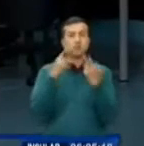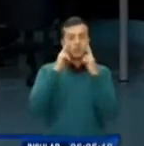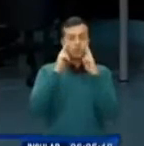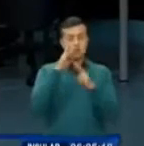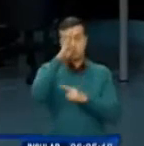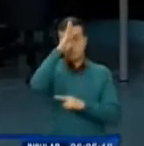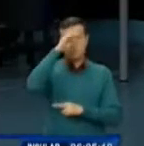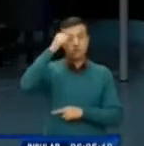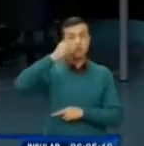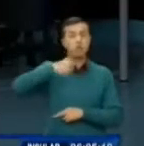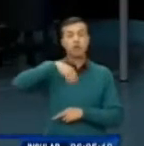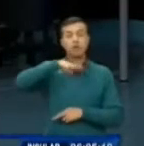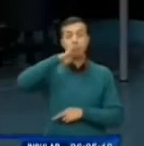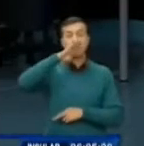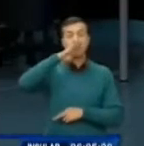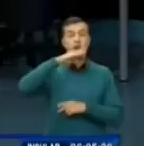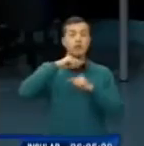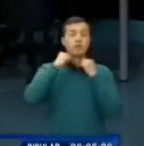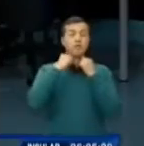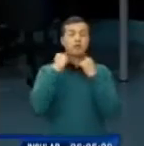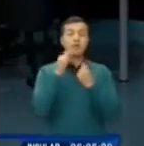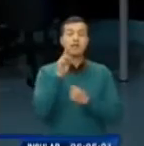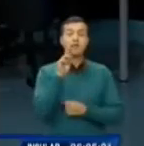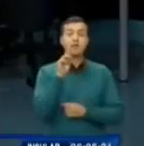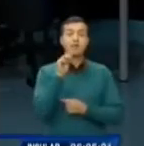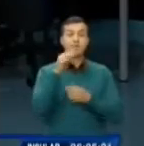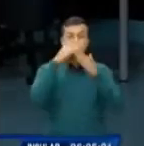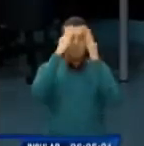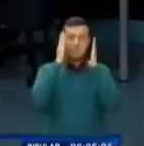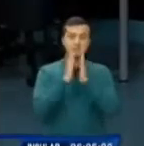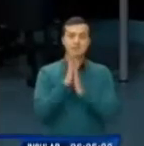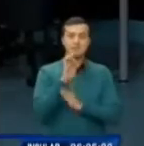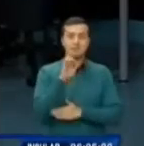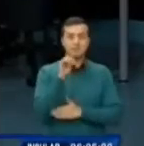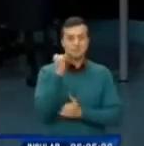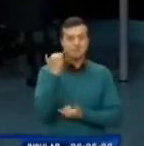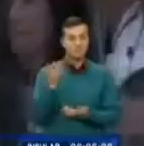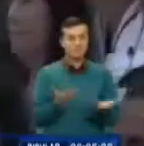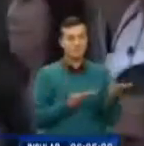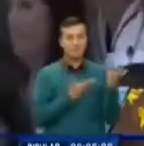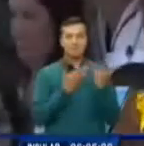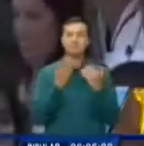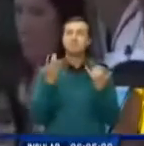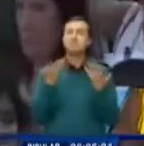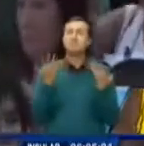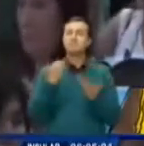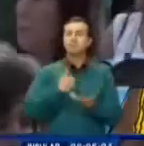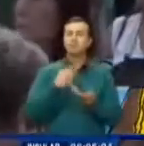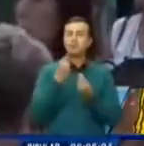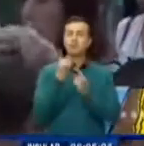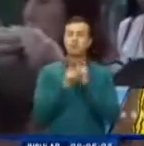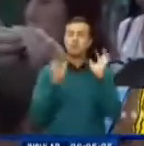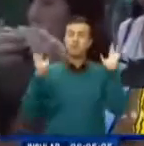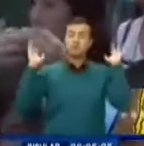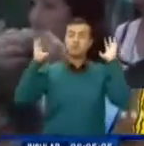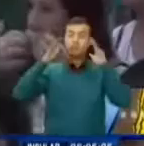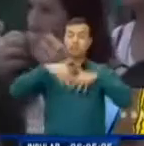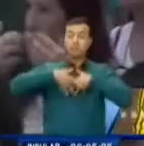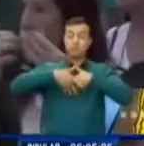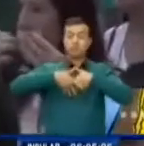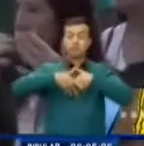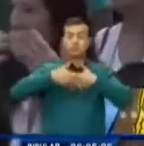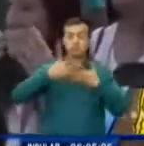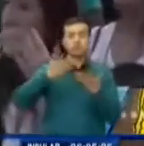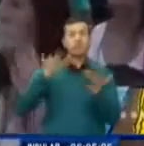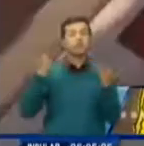segundo milagro de la Madre Teresa de Calcuta. Estas y más noticias a continuación, en resumen. En Argentina, decenas de miles de manifestantes